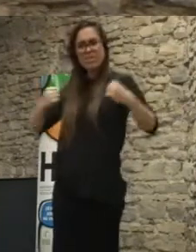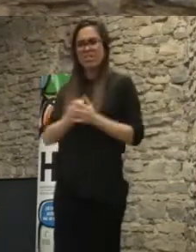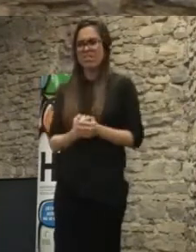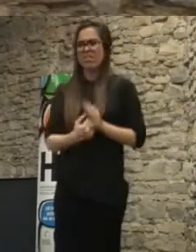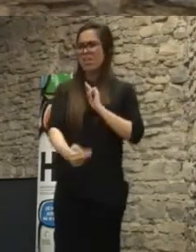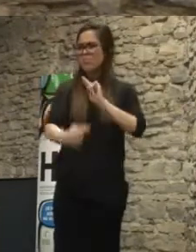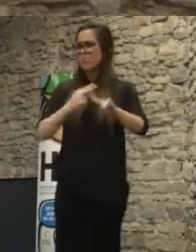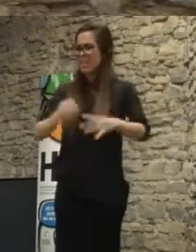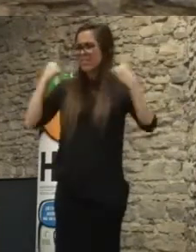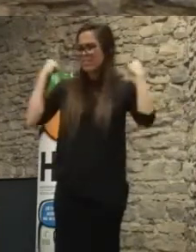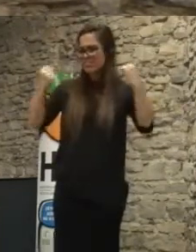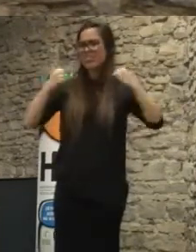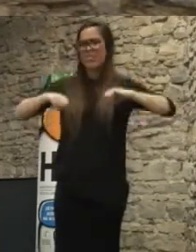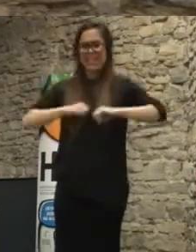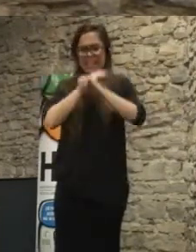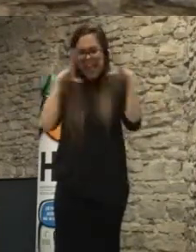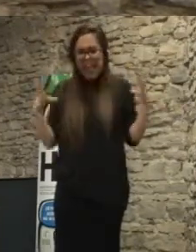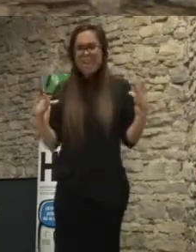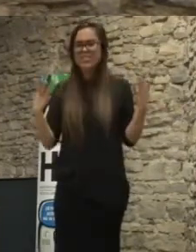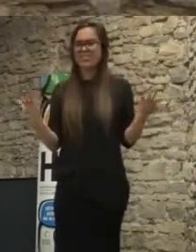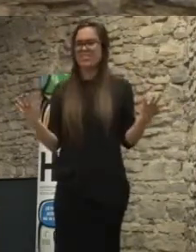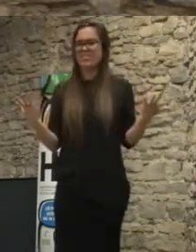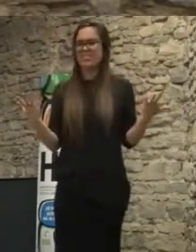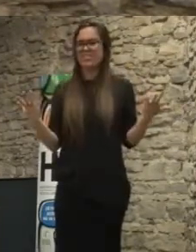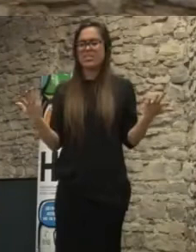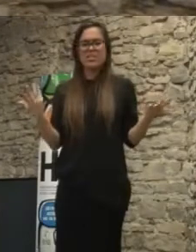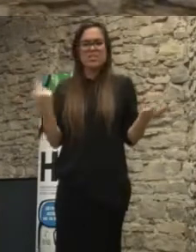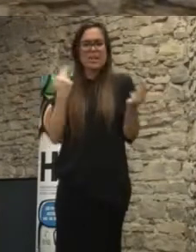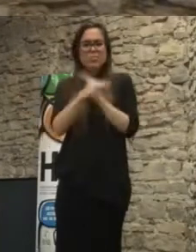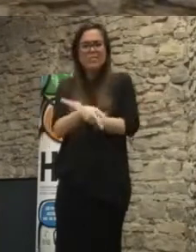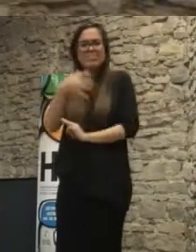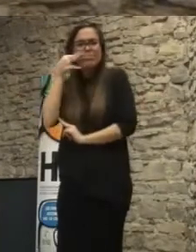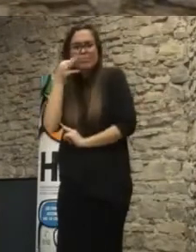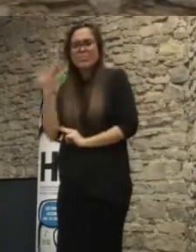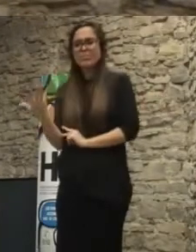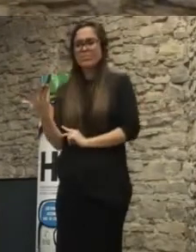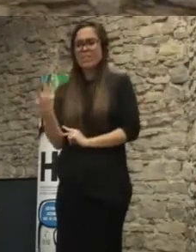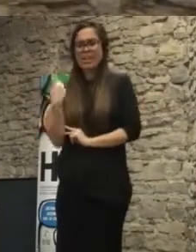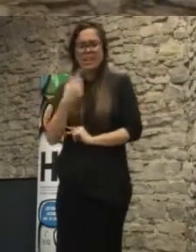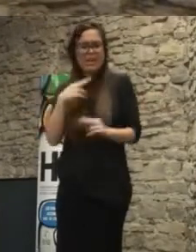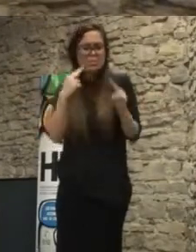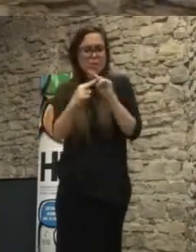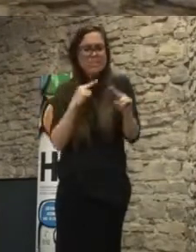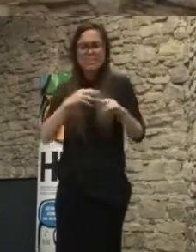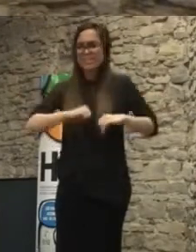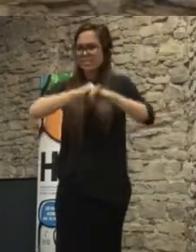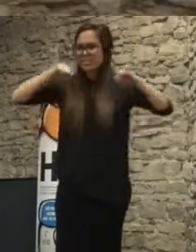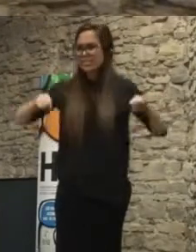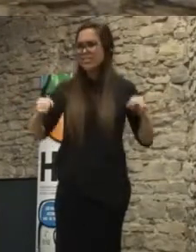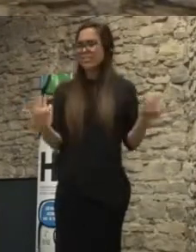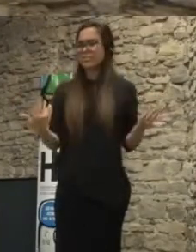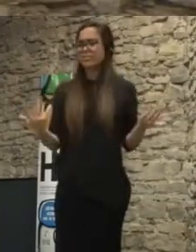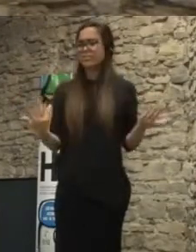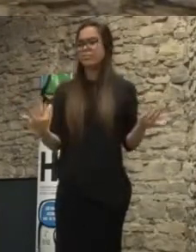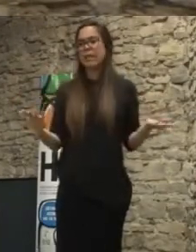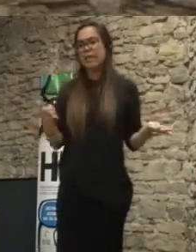claras, respuestas contundentes, respuestas fermas, sólidas a esta pregunta. No digo que